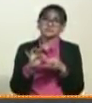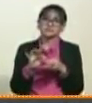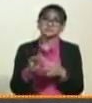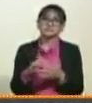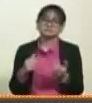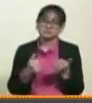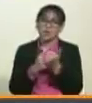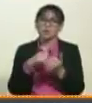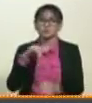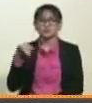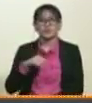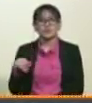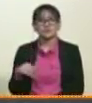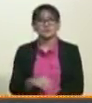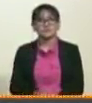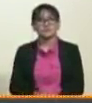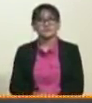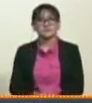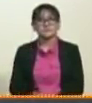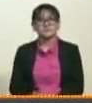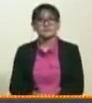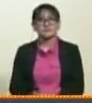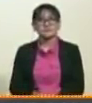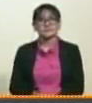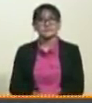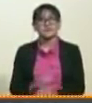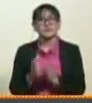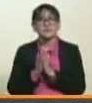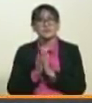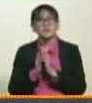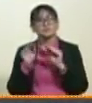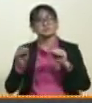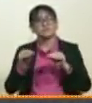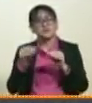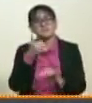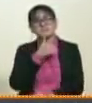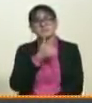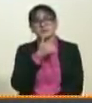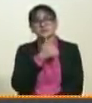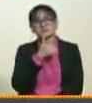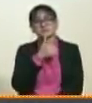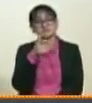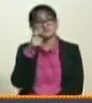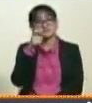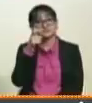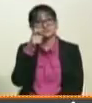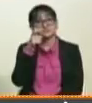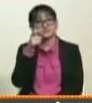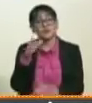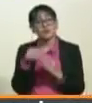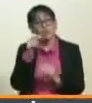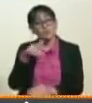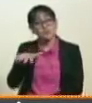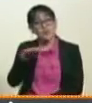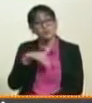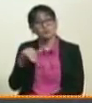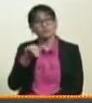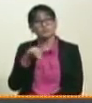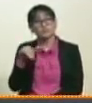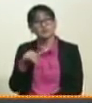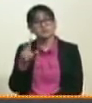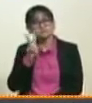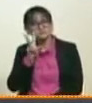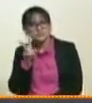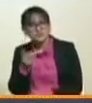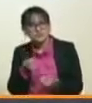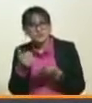pro del sur y entonces un llamado a la paciencia y sobre todo hay que estar o negarse a todo el pueblo zuliano a que ustedes